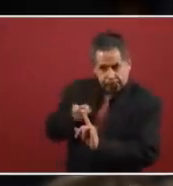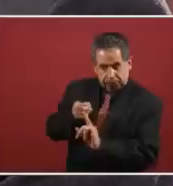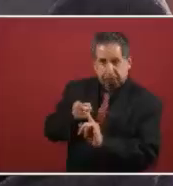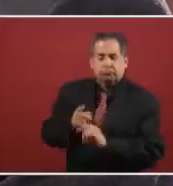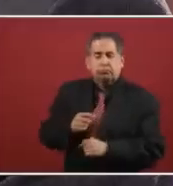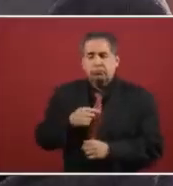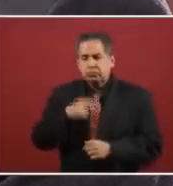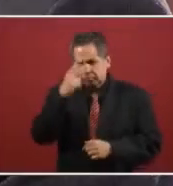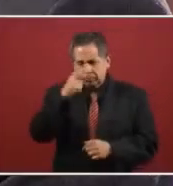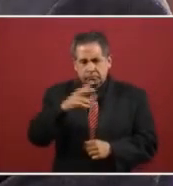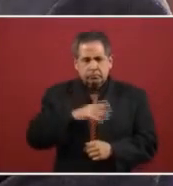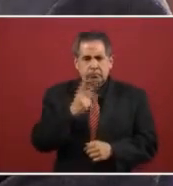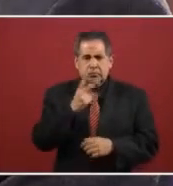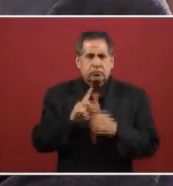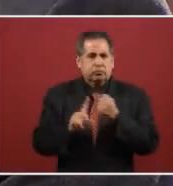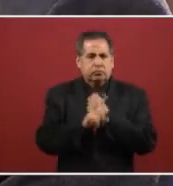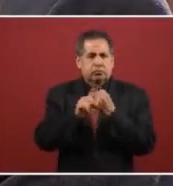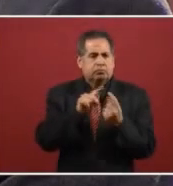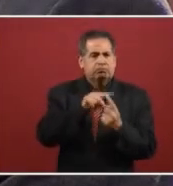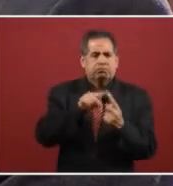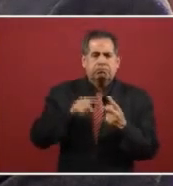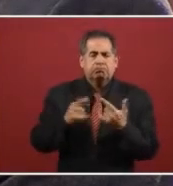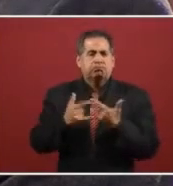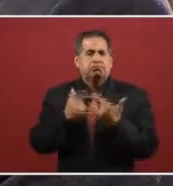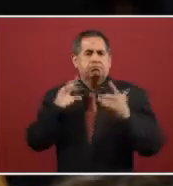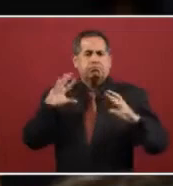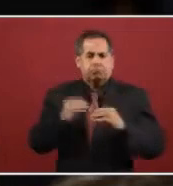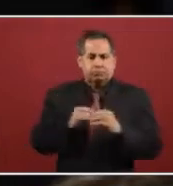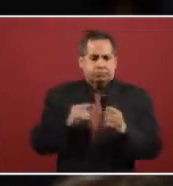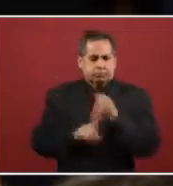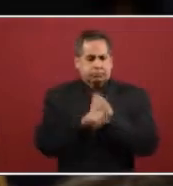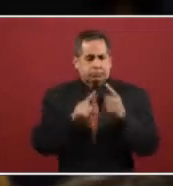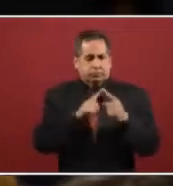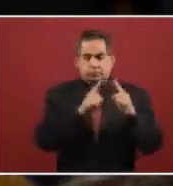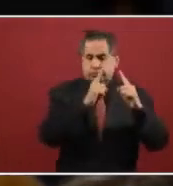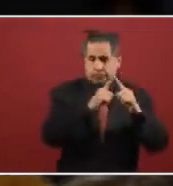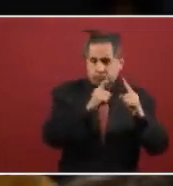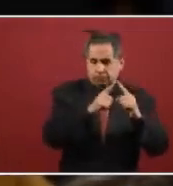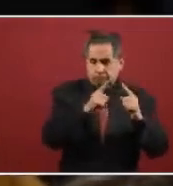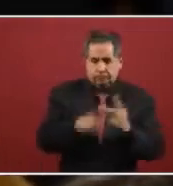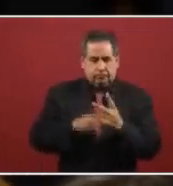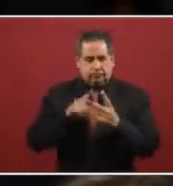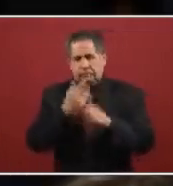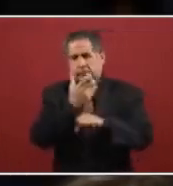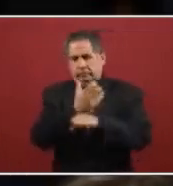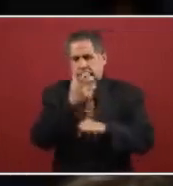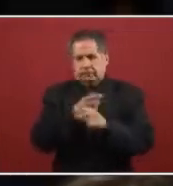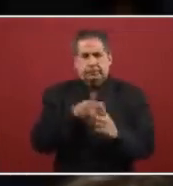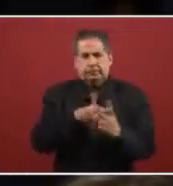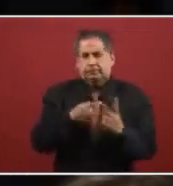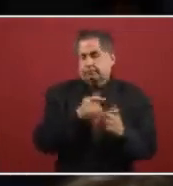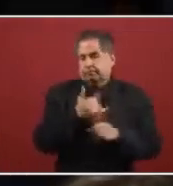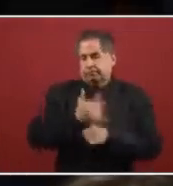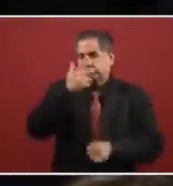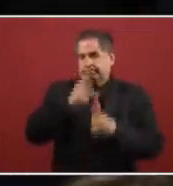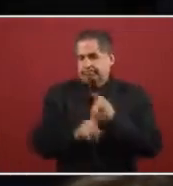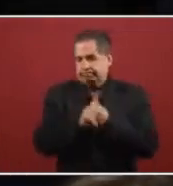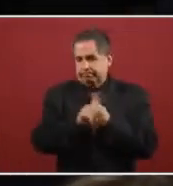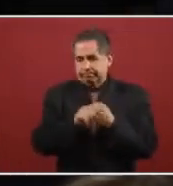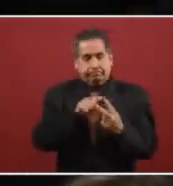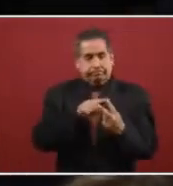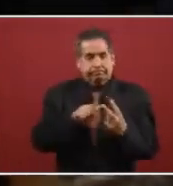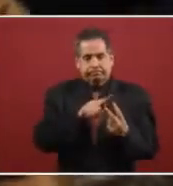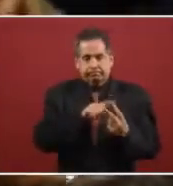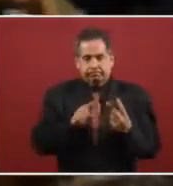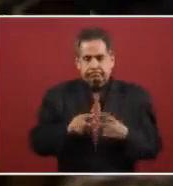México tiene signals dos that grandes problemas en su Mexico historia, has la Iglesia two y los big Estados problems Unidos de México. Y que poco, problems in muy poco